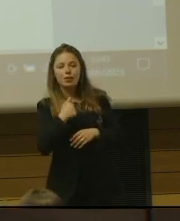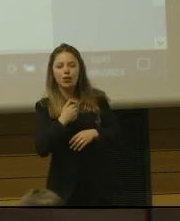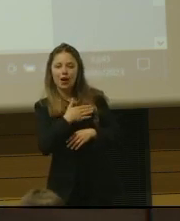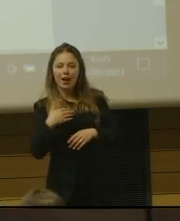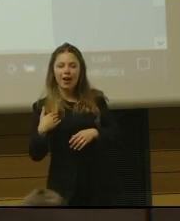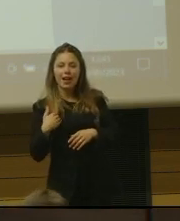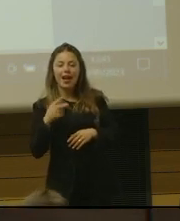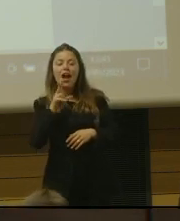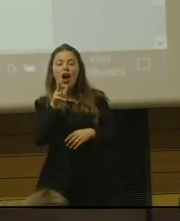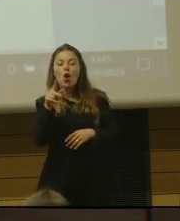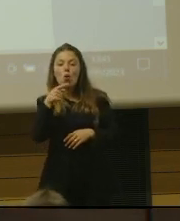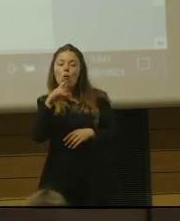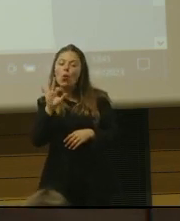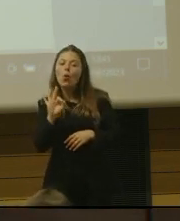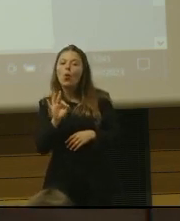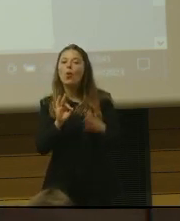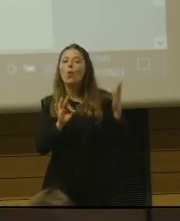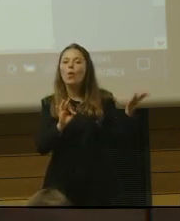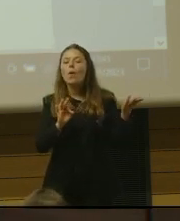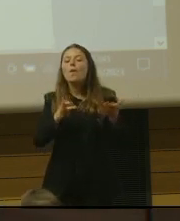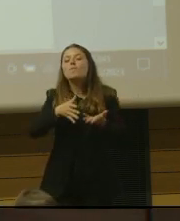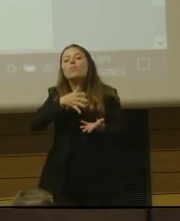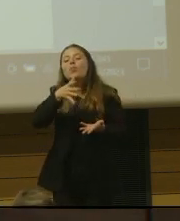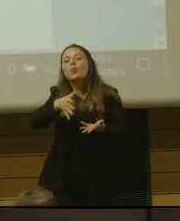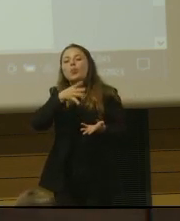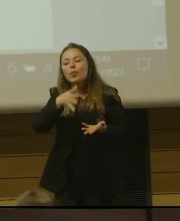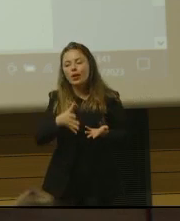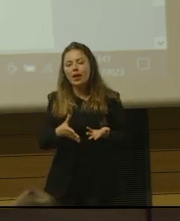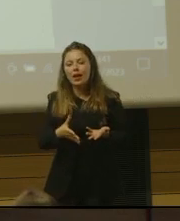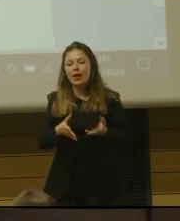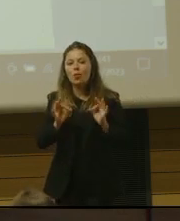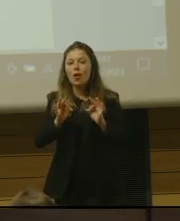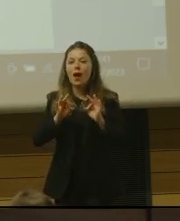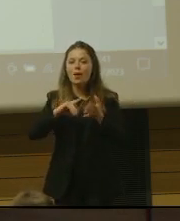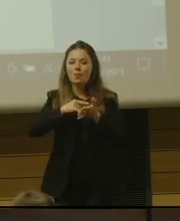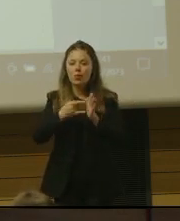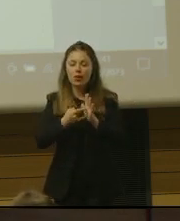es precisamente eso, ¿no? El porqué de este